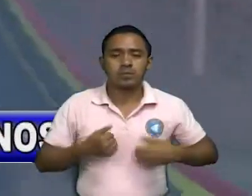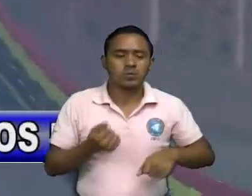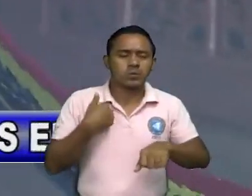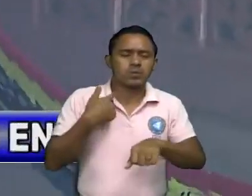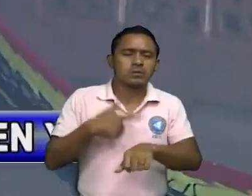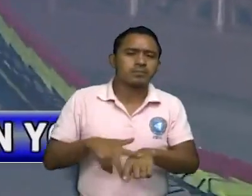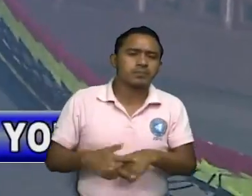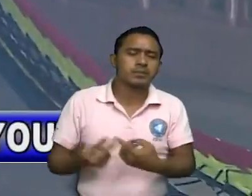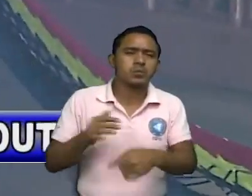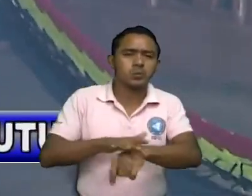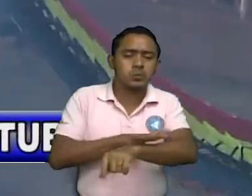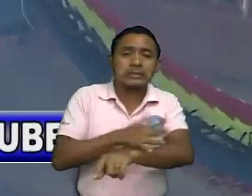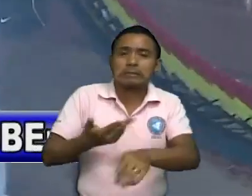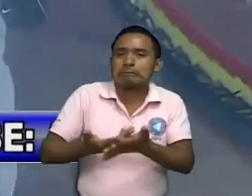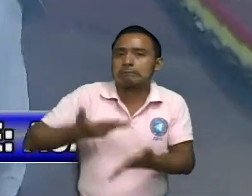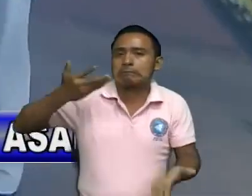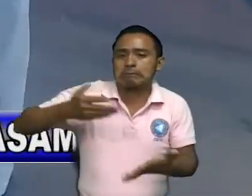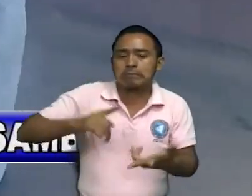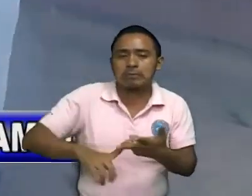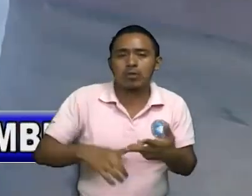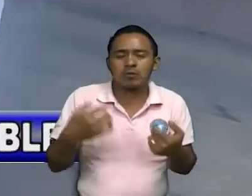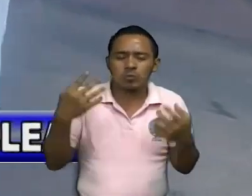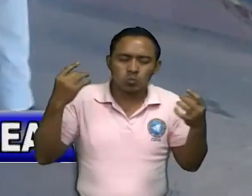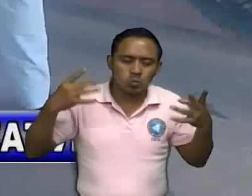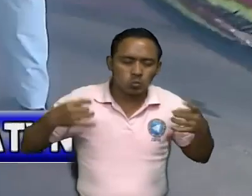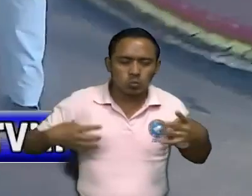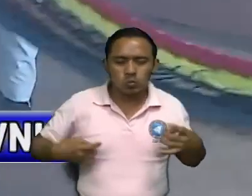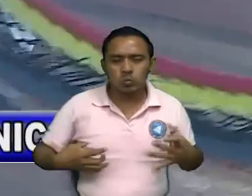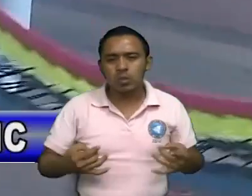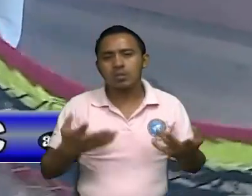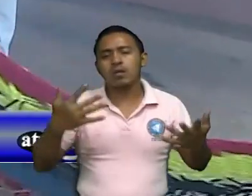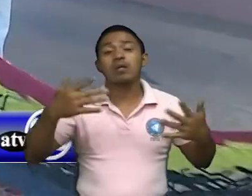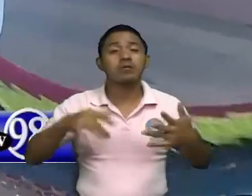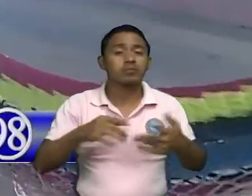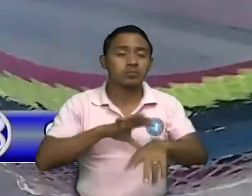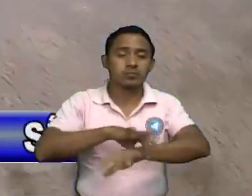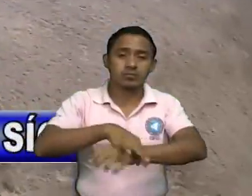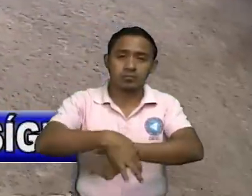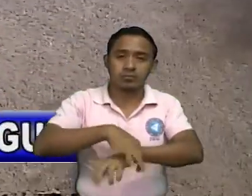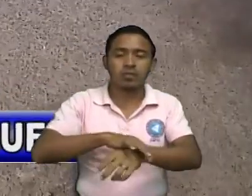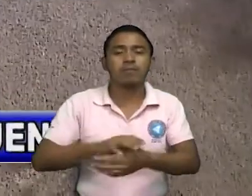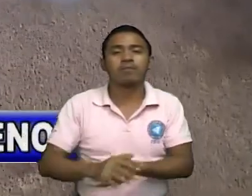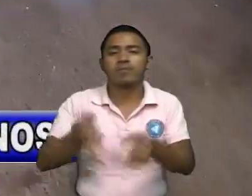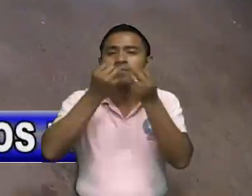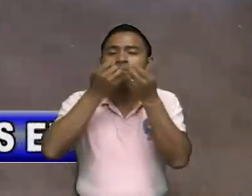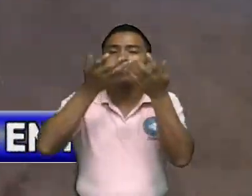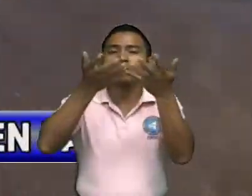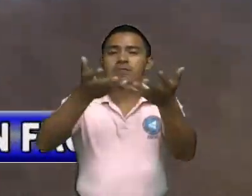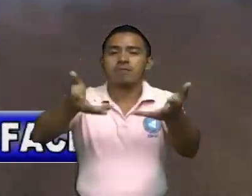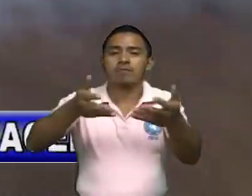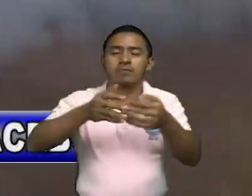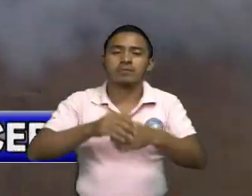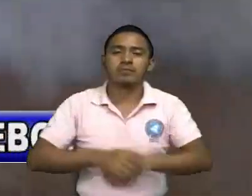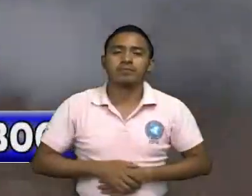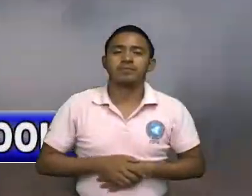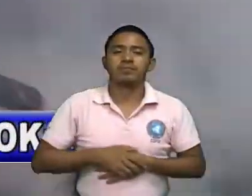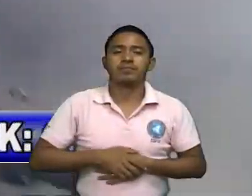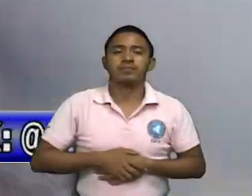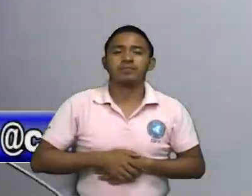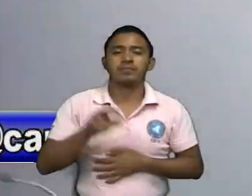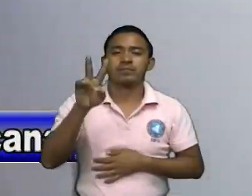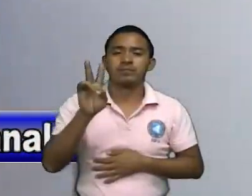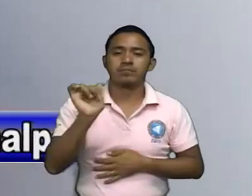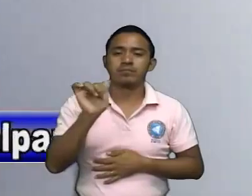presentar cuadros febriles acompañados de dolores musculares y en las articulaciones. Con cámara de Ronald Ruiz para el canal parlamentario